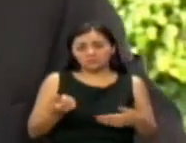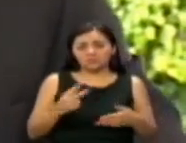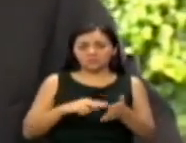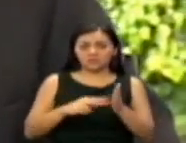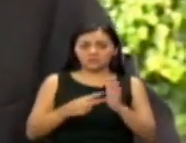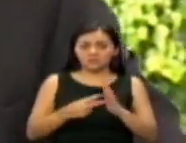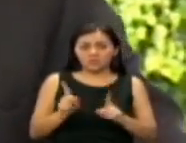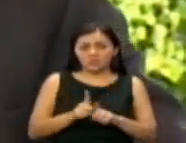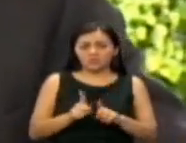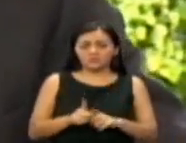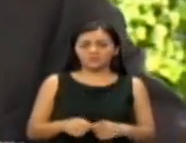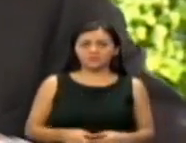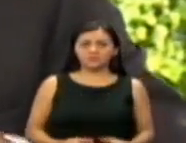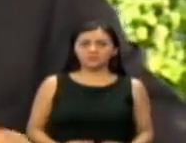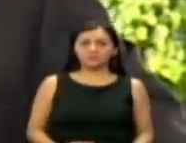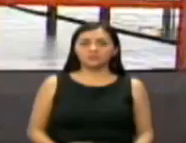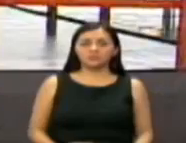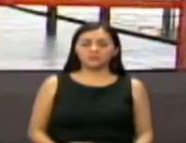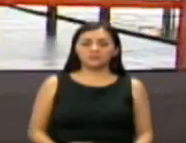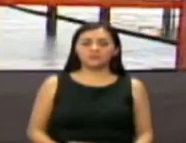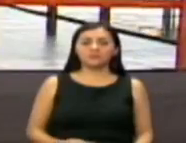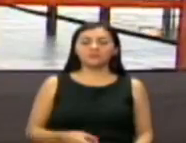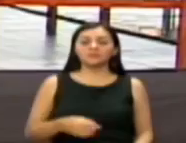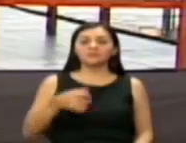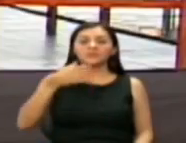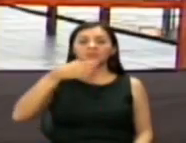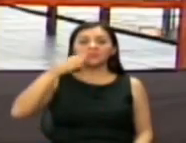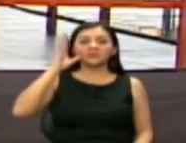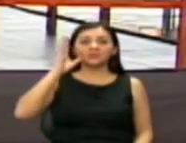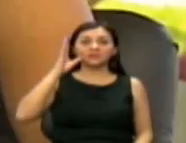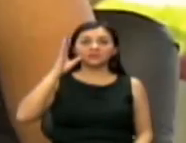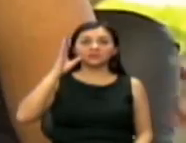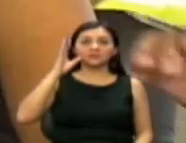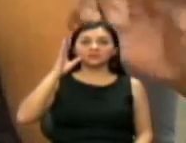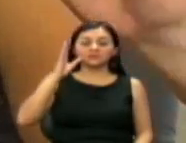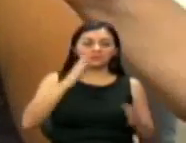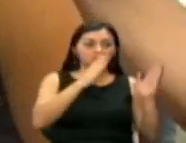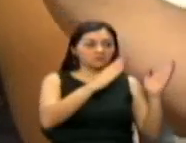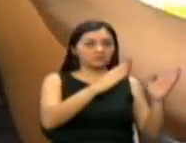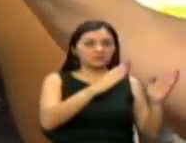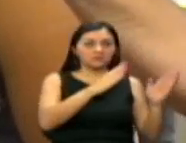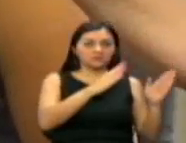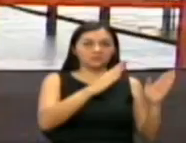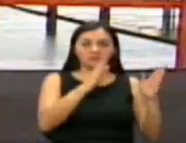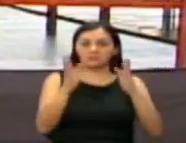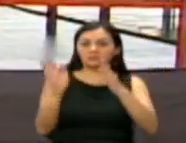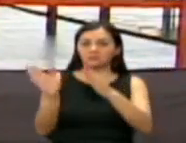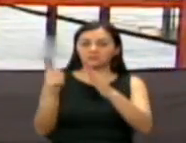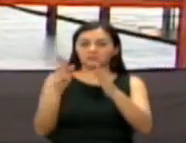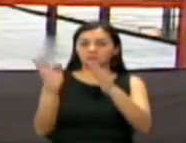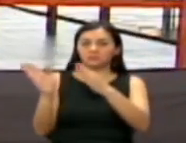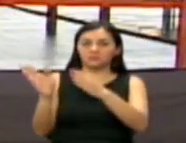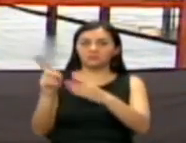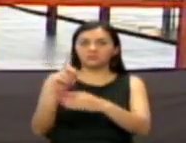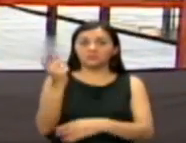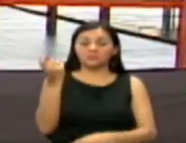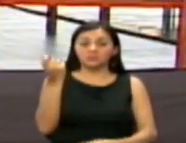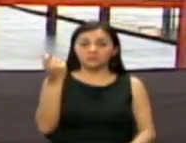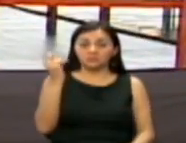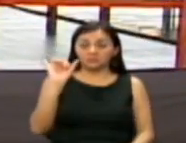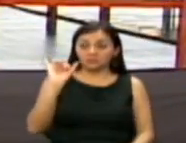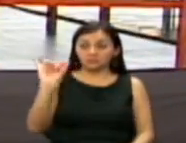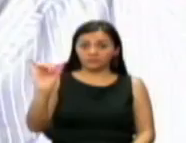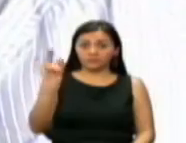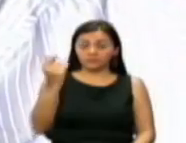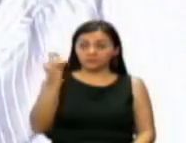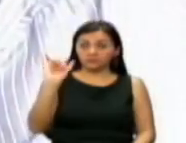inicio de los 80. Sí, presidente. En diciembre de 2014 se firmó el acuerdo comercial. Perdón, pero usted me preguntó algo, don Lucho. Solo el precio se mantiene. O sea, el precio